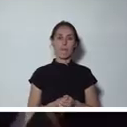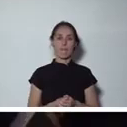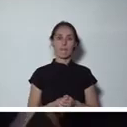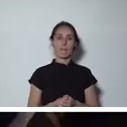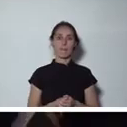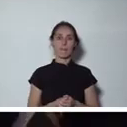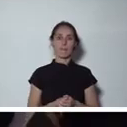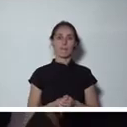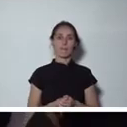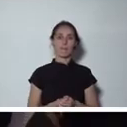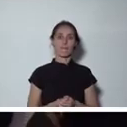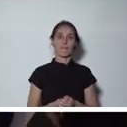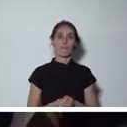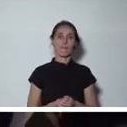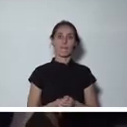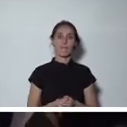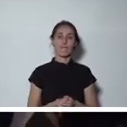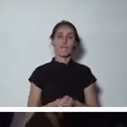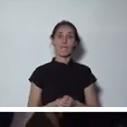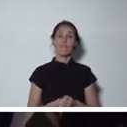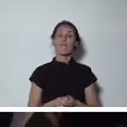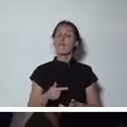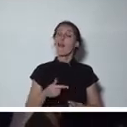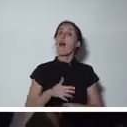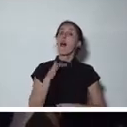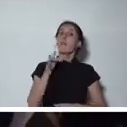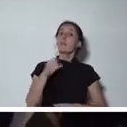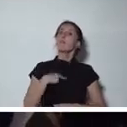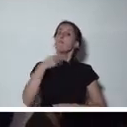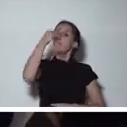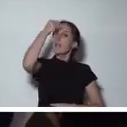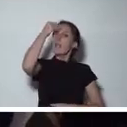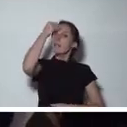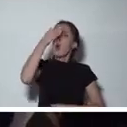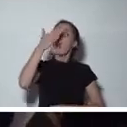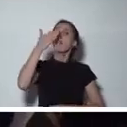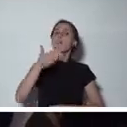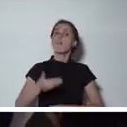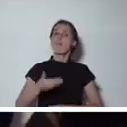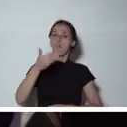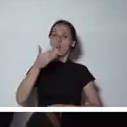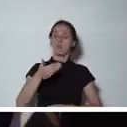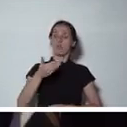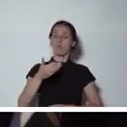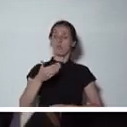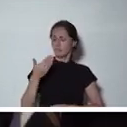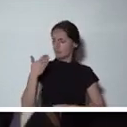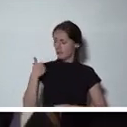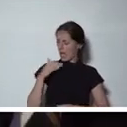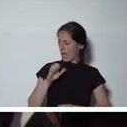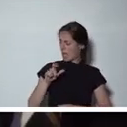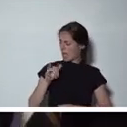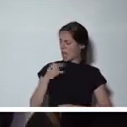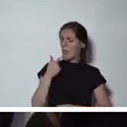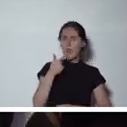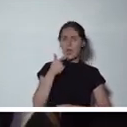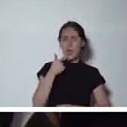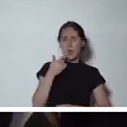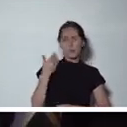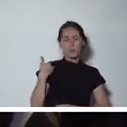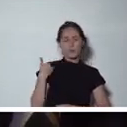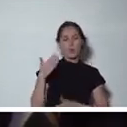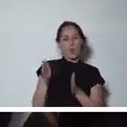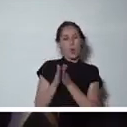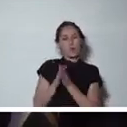dignidad Más allá de eso yo creo que es importante también e Eli dijo el otro día en una reunión que tuvimos con unas